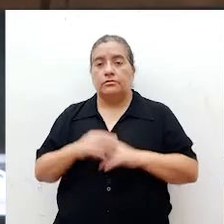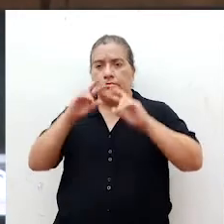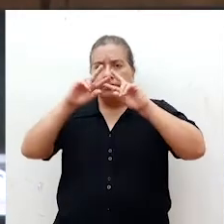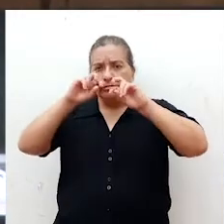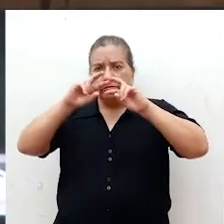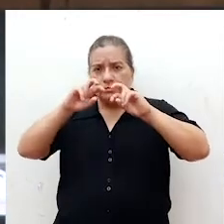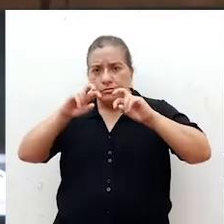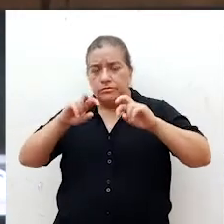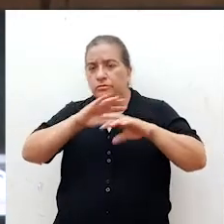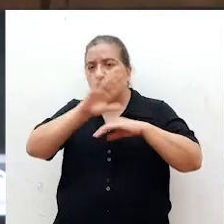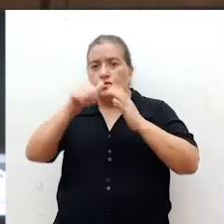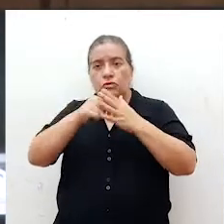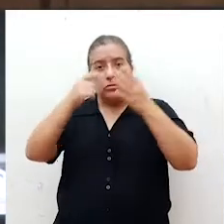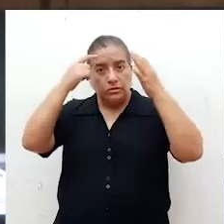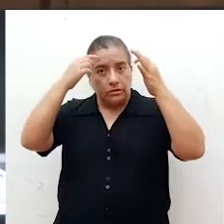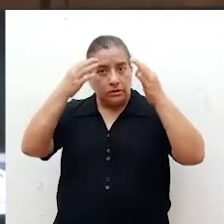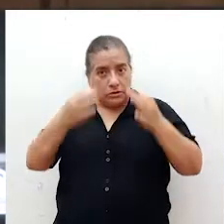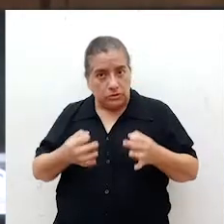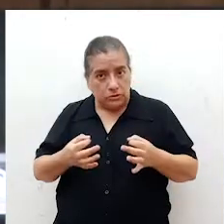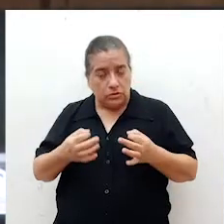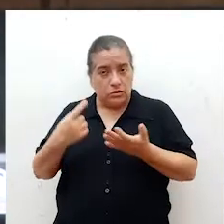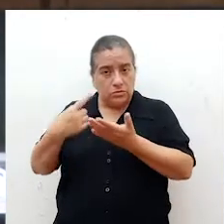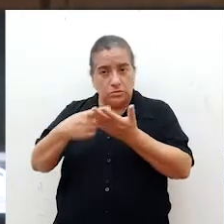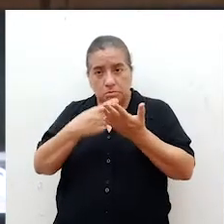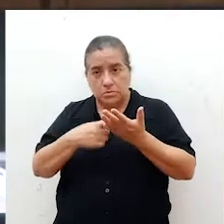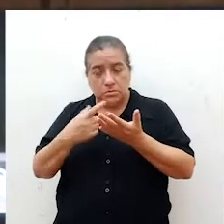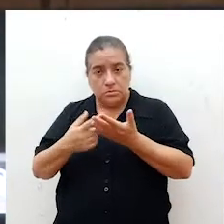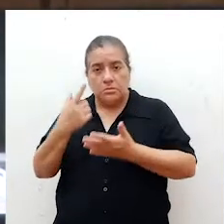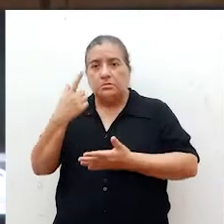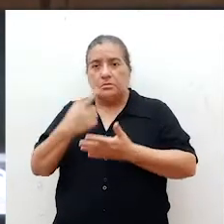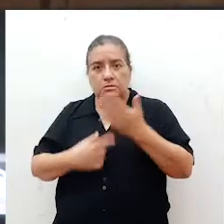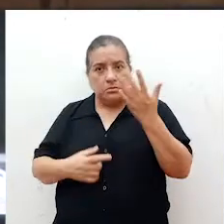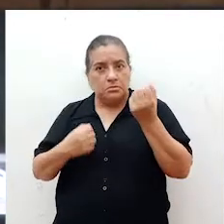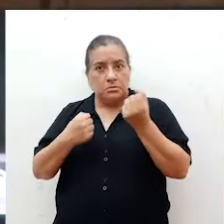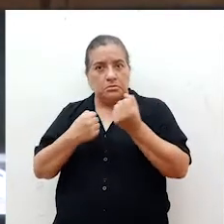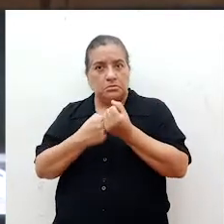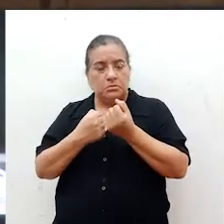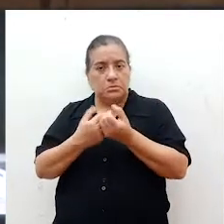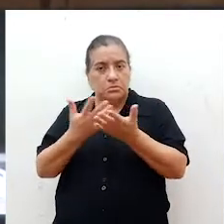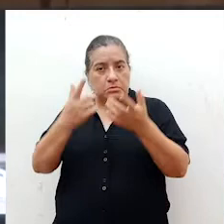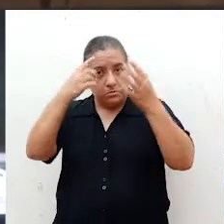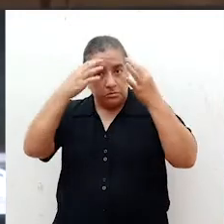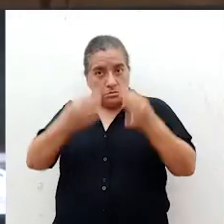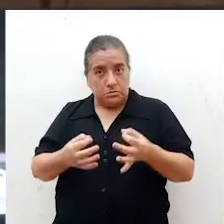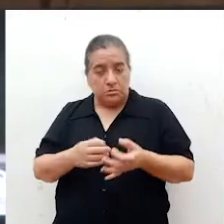profesionales sometan a un escrutinio esa toma de decisiones y